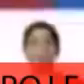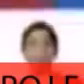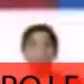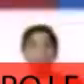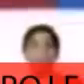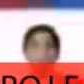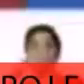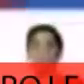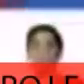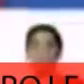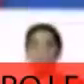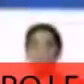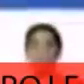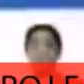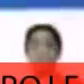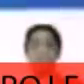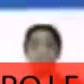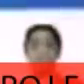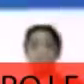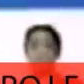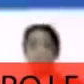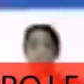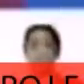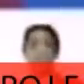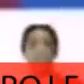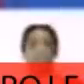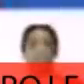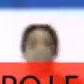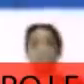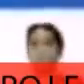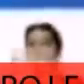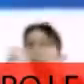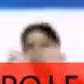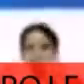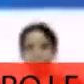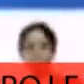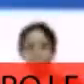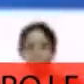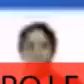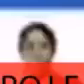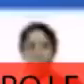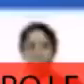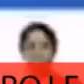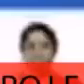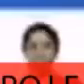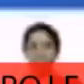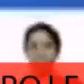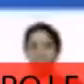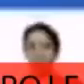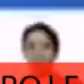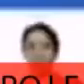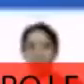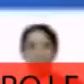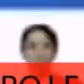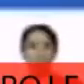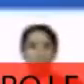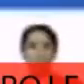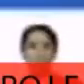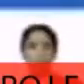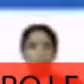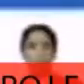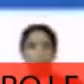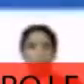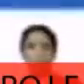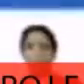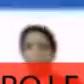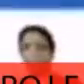el TSJ del chavismo declara a esa Asamblea Nacional en desacato. Tú no sirves, tú estás en desacato, y desde el 2005, desde el